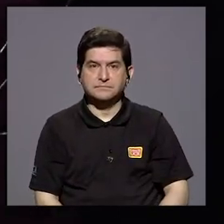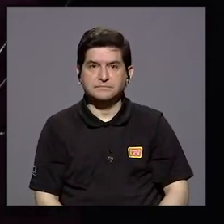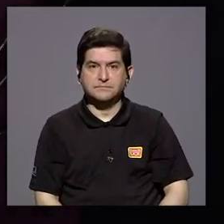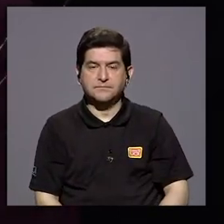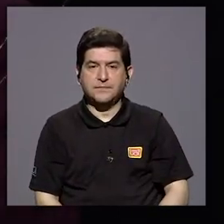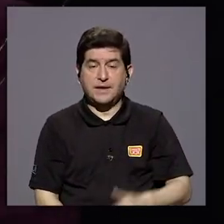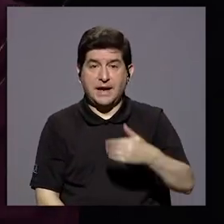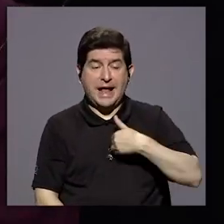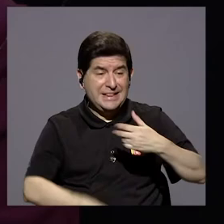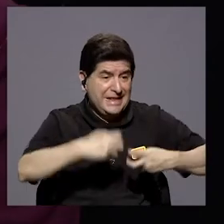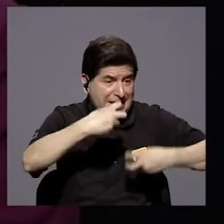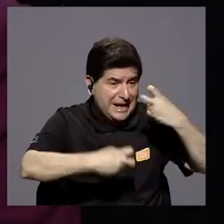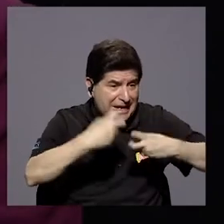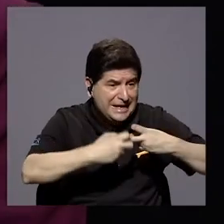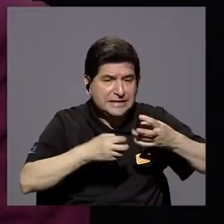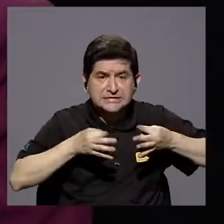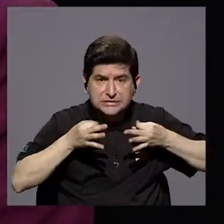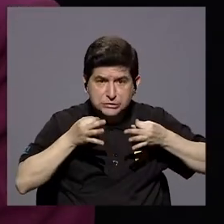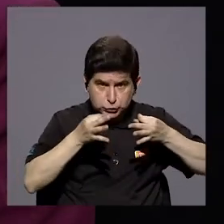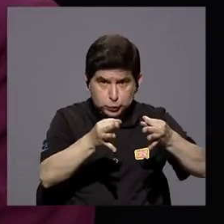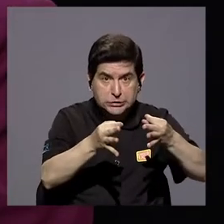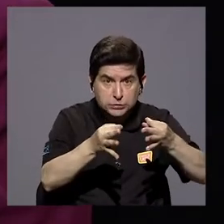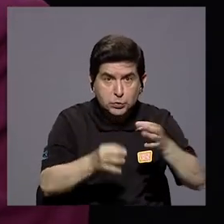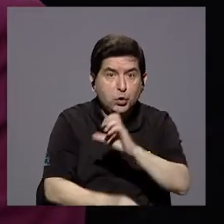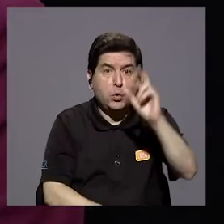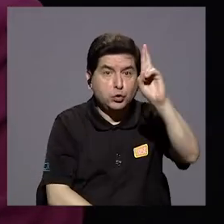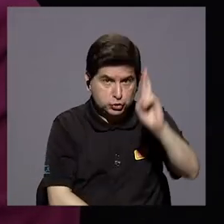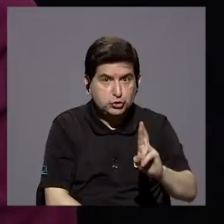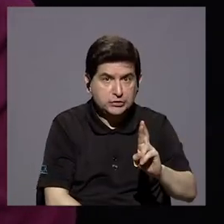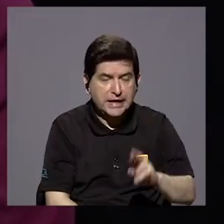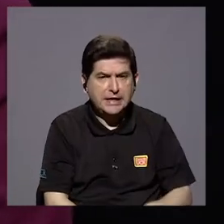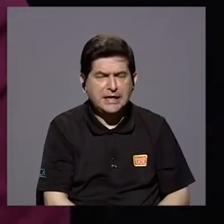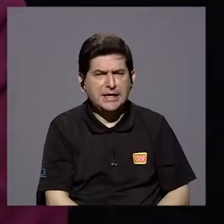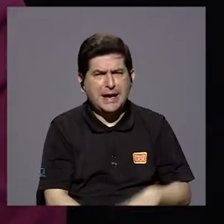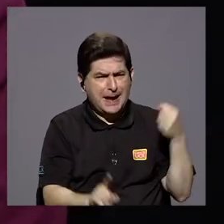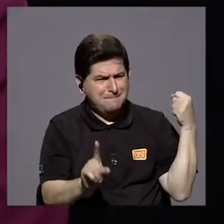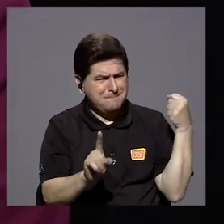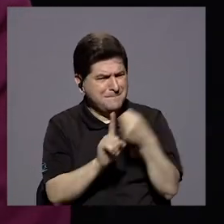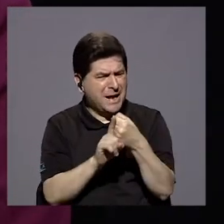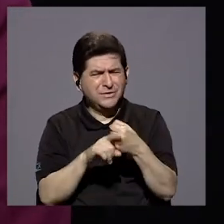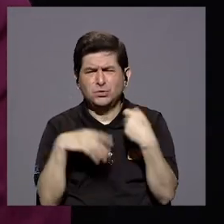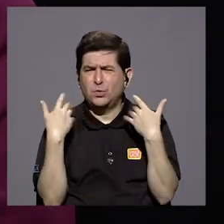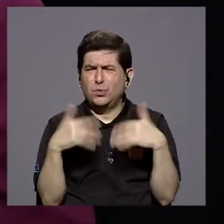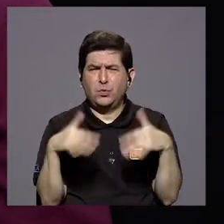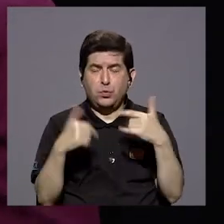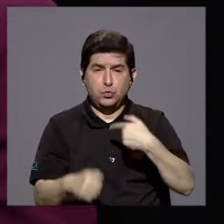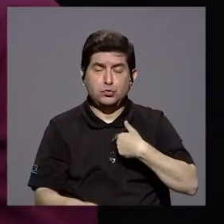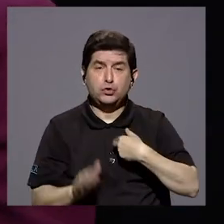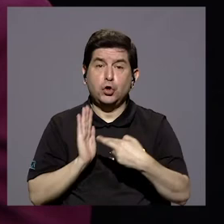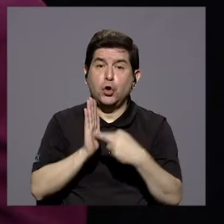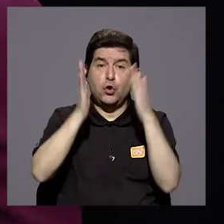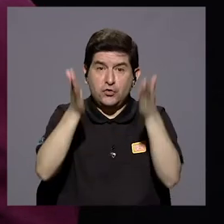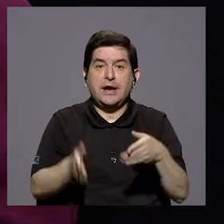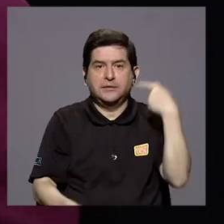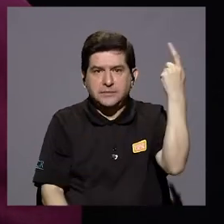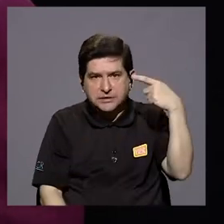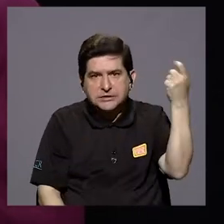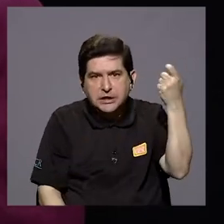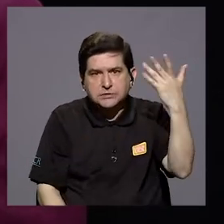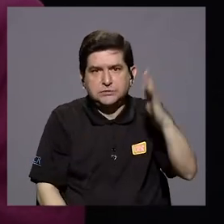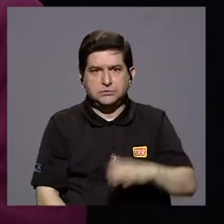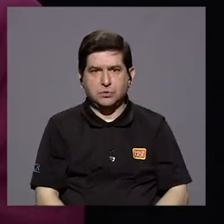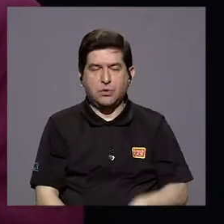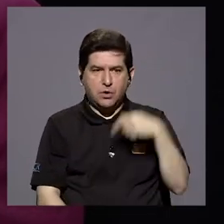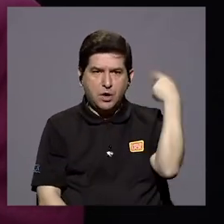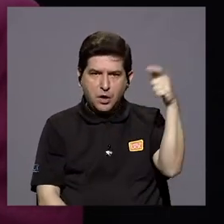al tener crisis en el turismo, Costa Rica se golpea mucho. Por ejemplo, yo que soy representante de Guanacaste,